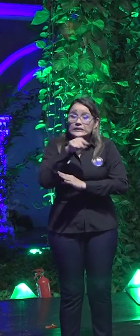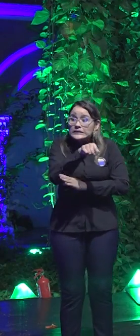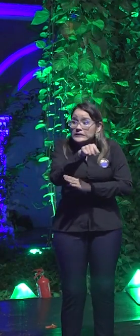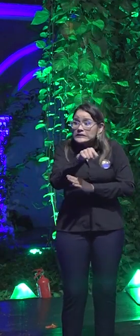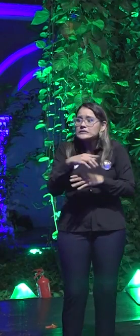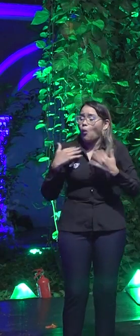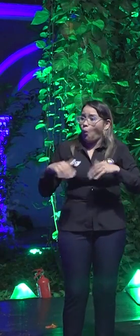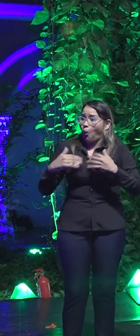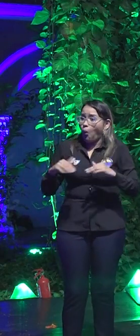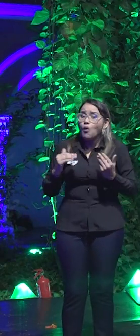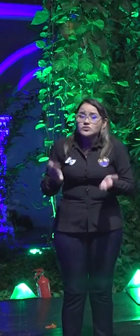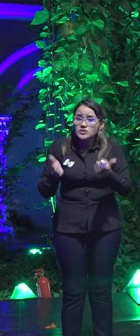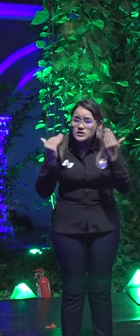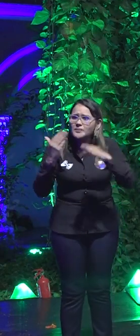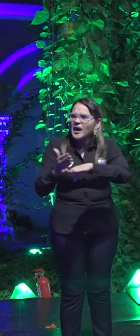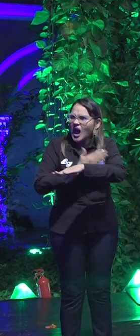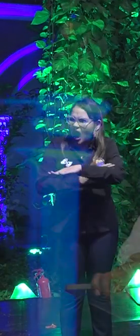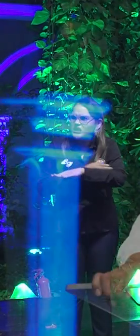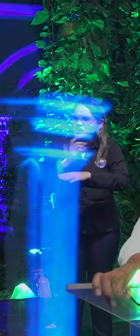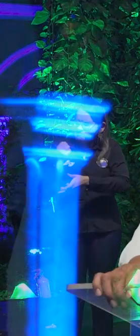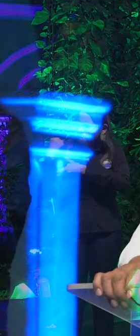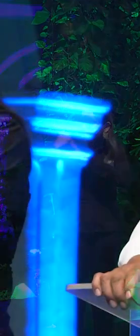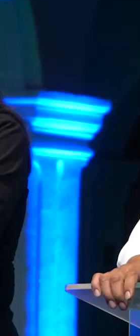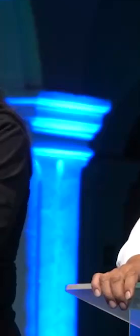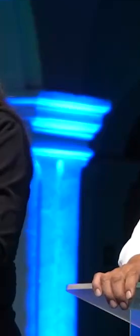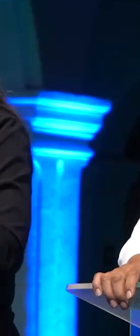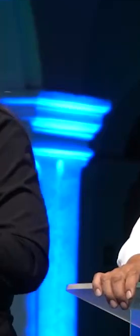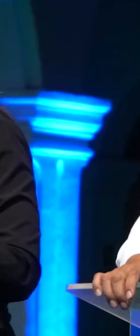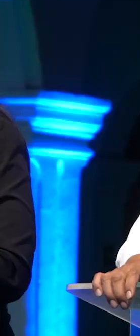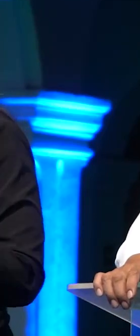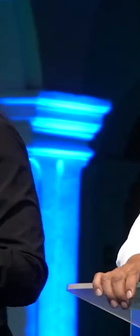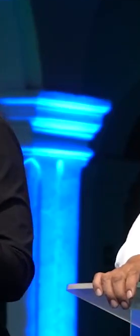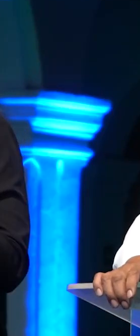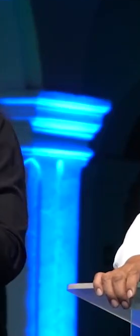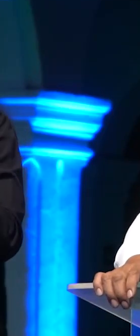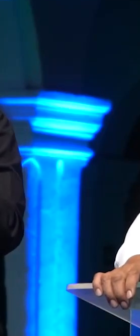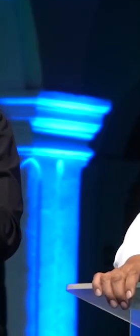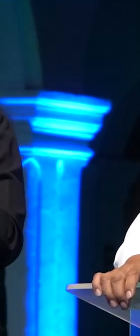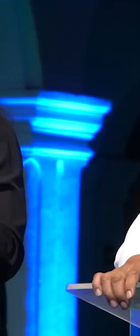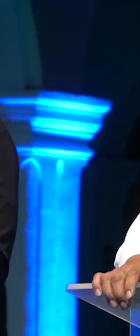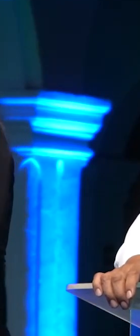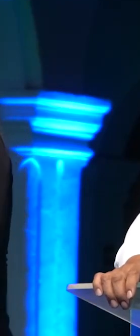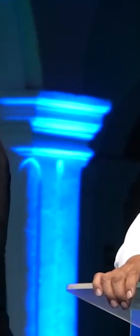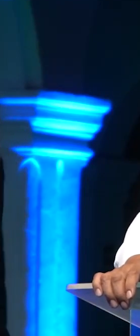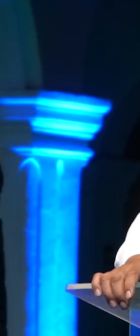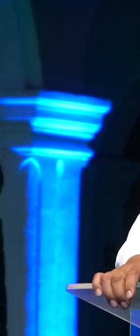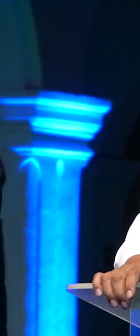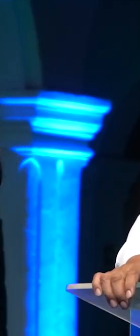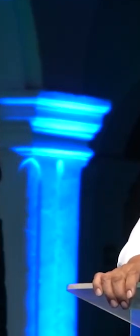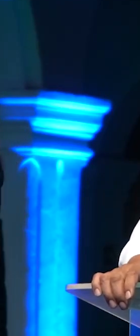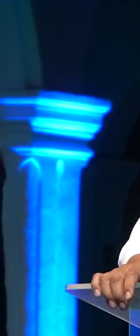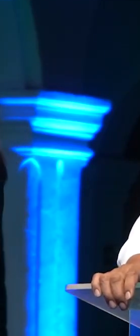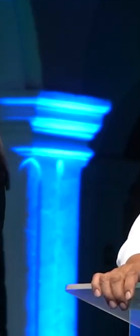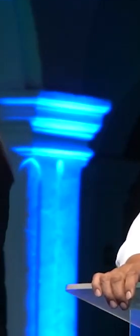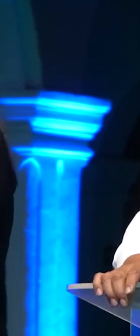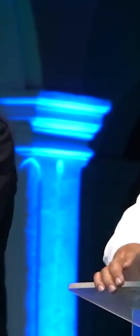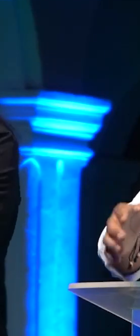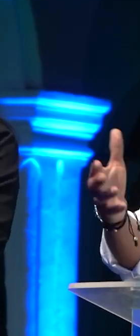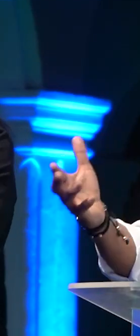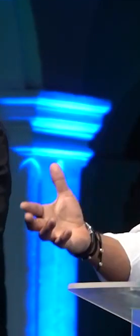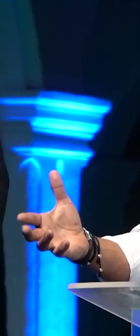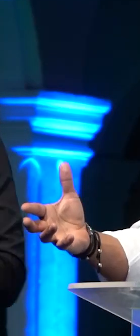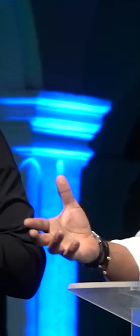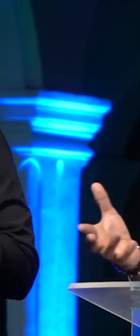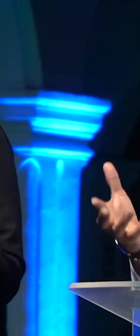generar emprendimientos, de los cuales hay 12 que están generando impacto y que están generando empleo. ¿Por qué no lo hacen si tienen